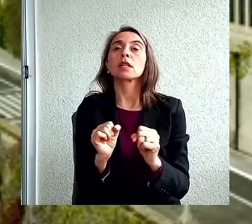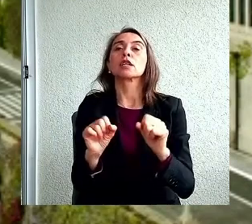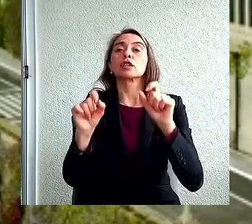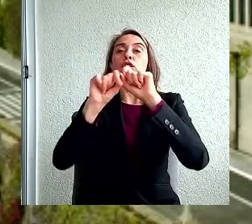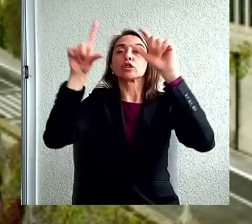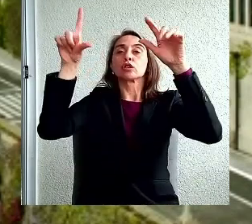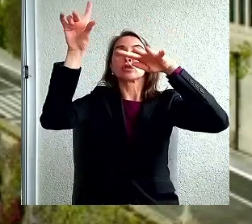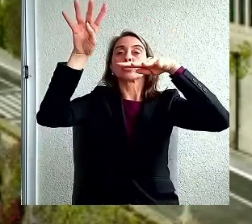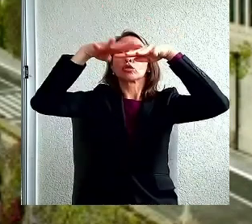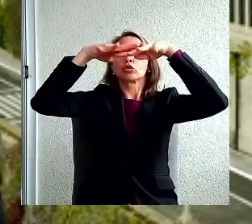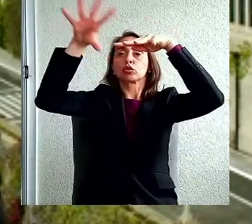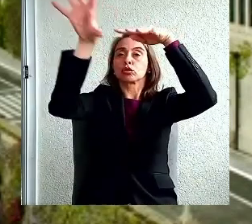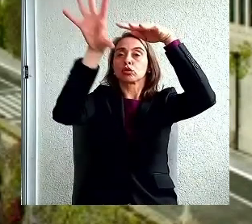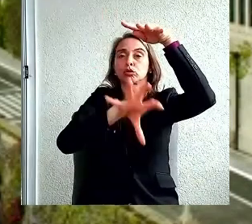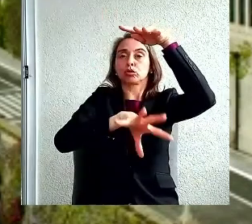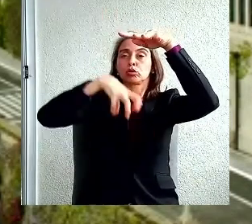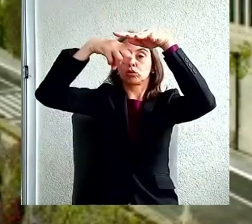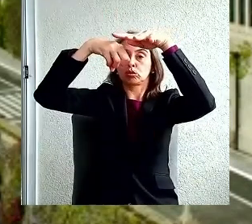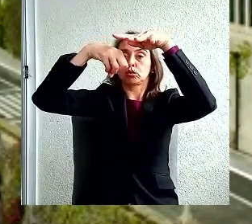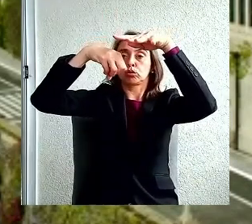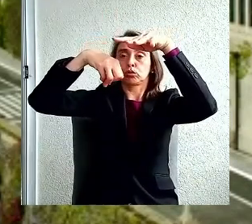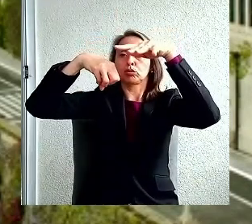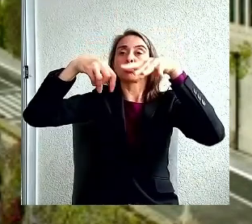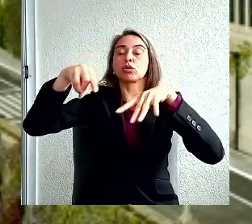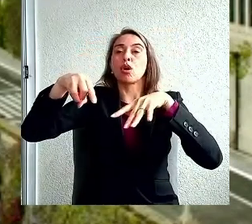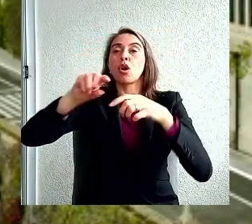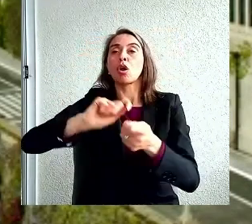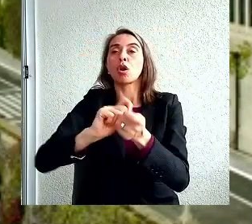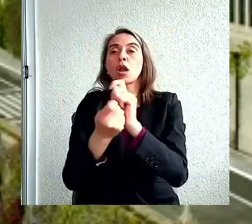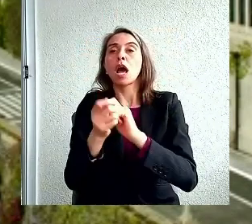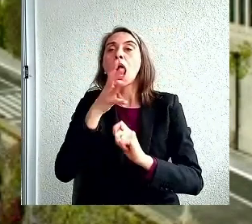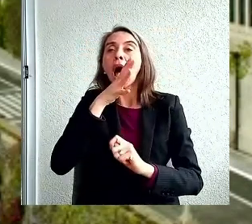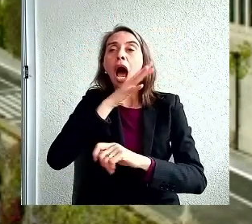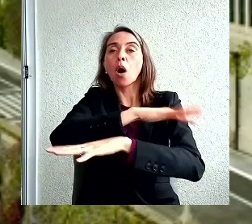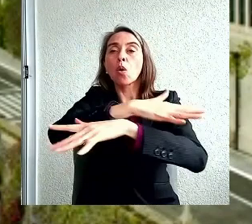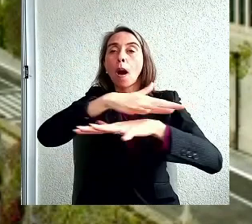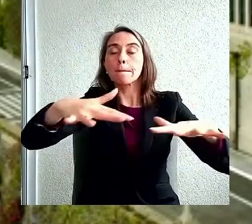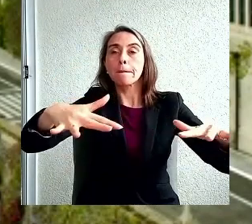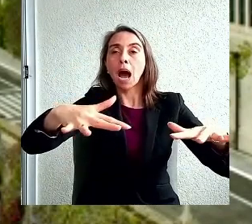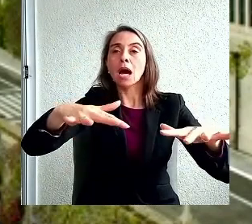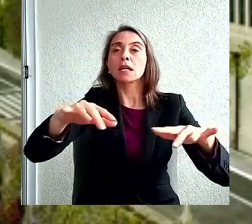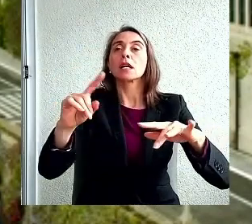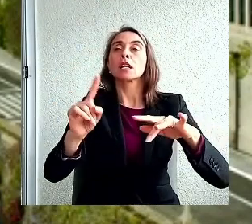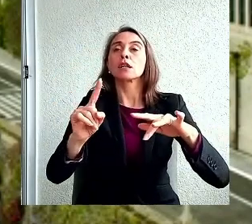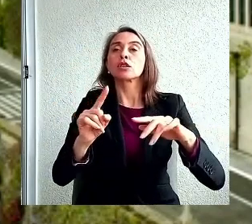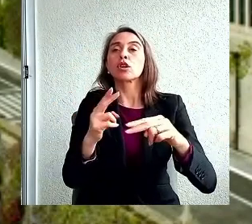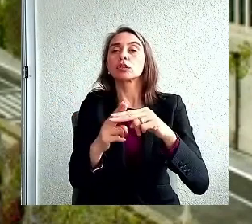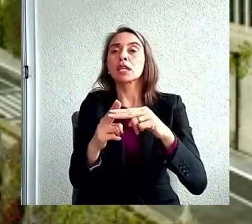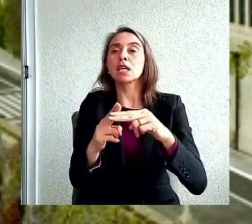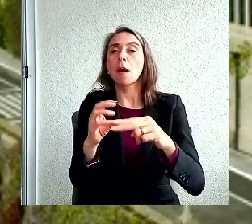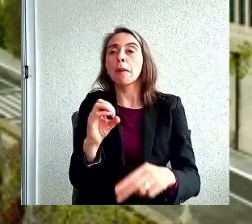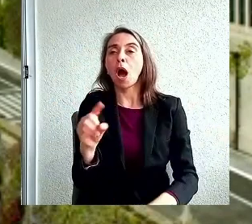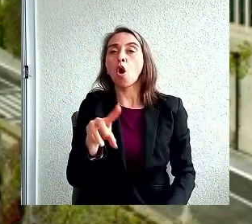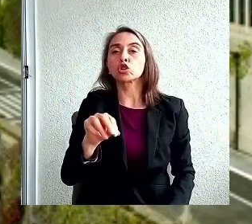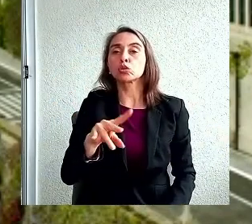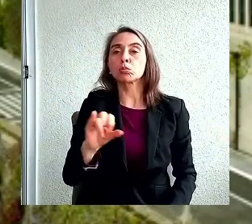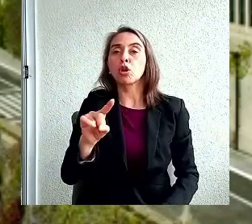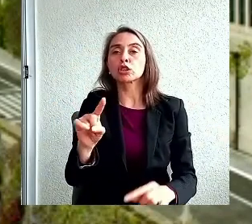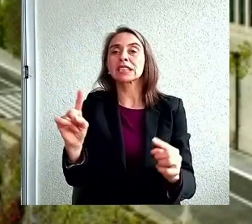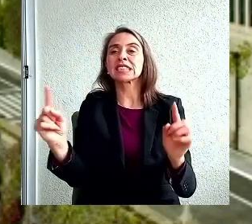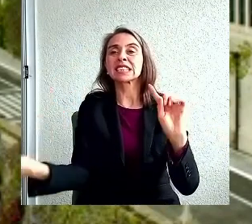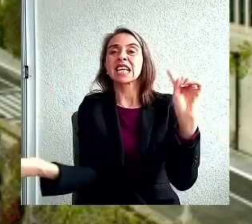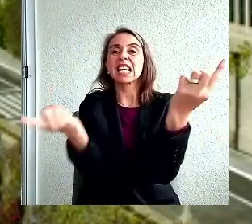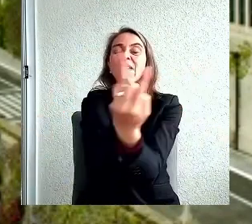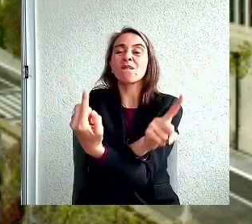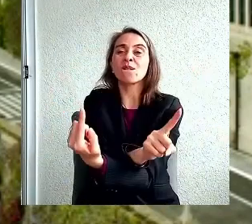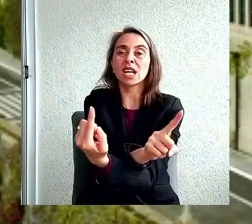obviamente agua a partir de agua de mar sin pasar por los sistemas de osmosis inversa, por supuesto todo lo que tiene que ver con